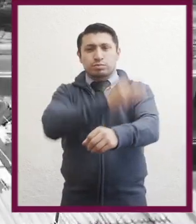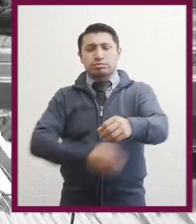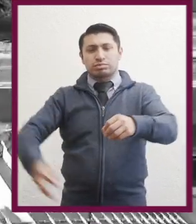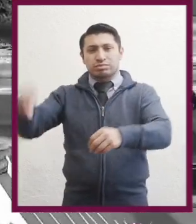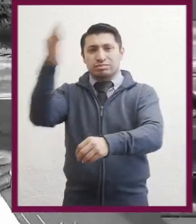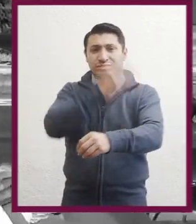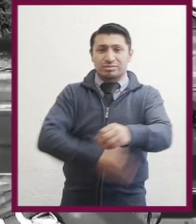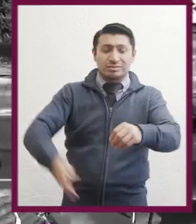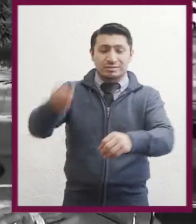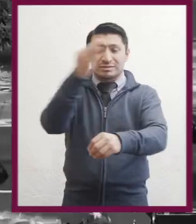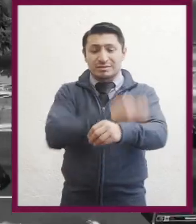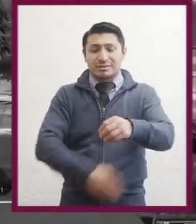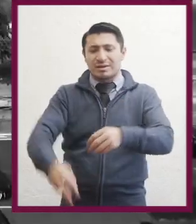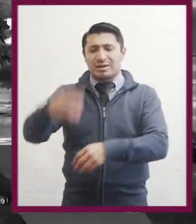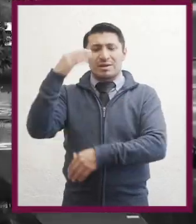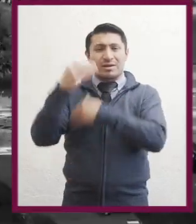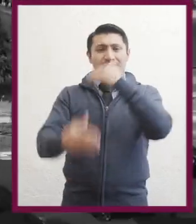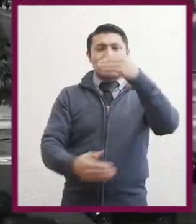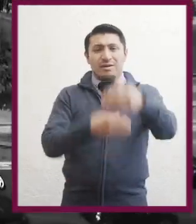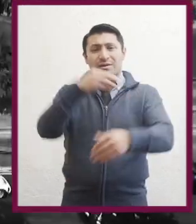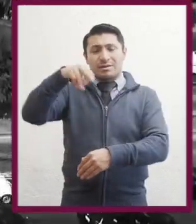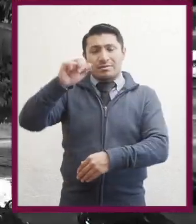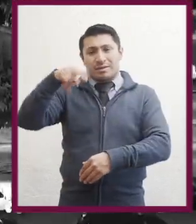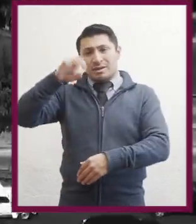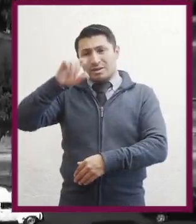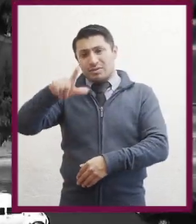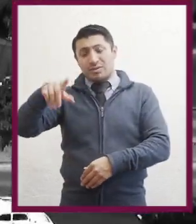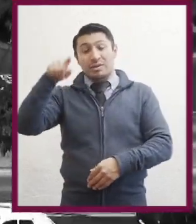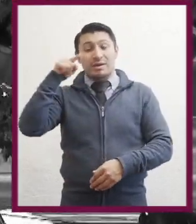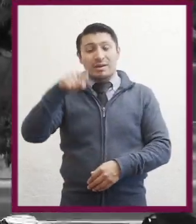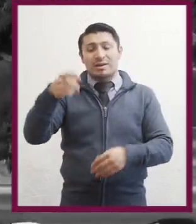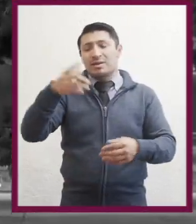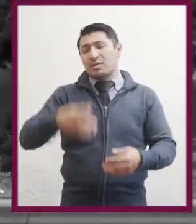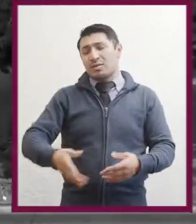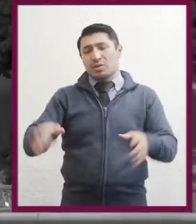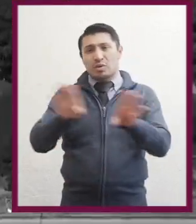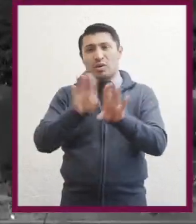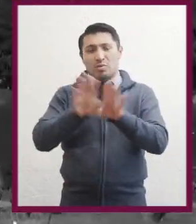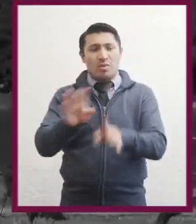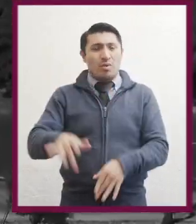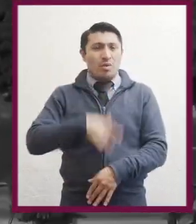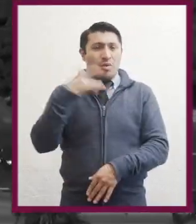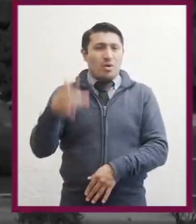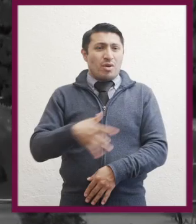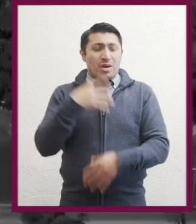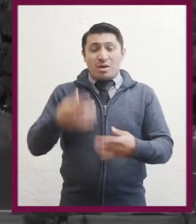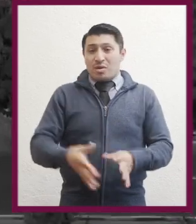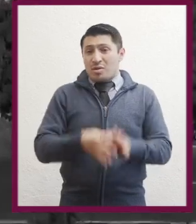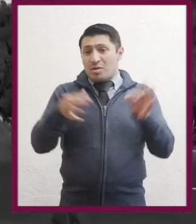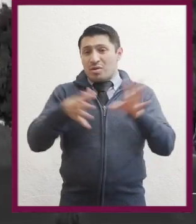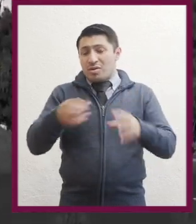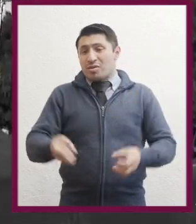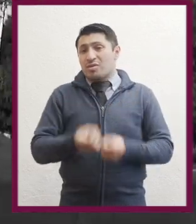población que ha visto pasar muchas tardes desde que Manuel Paino emprendió un viaje sentimental.